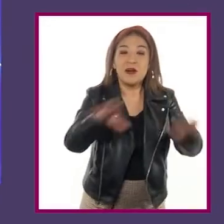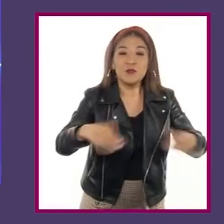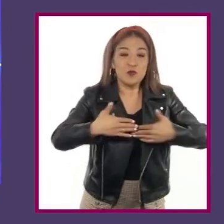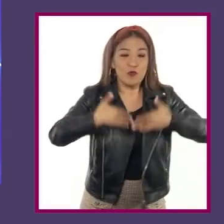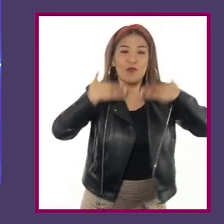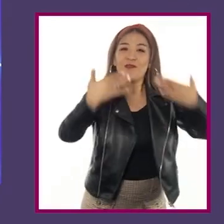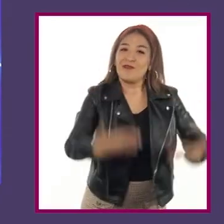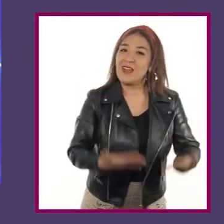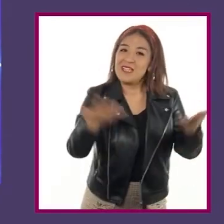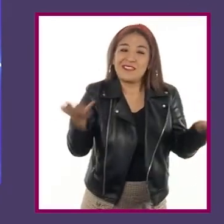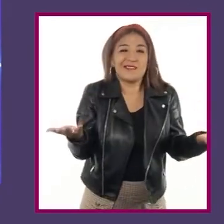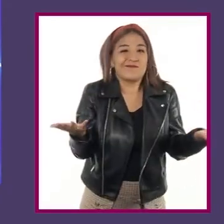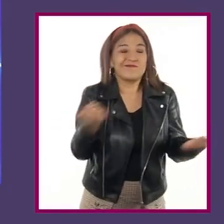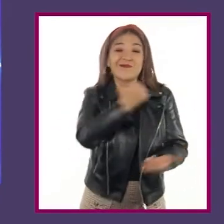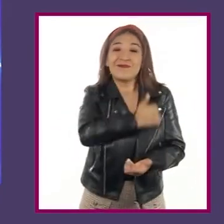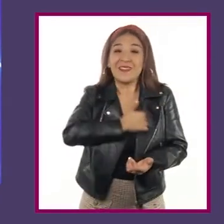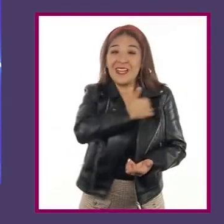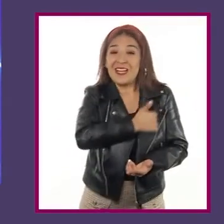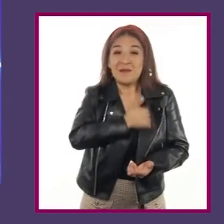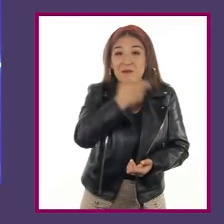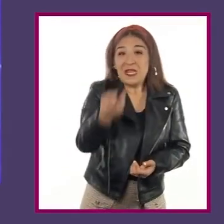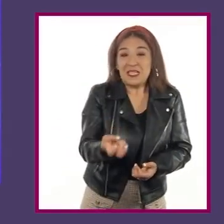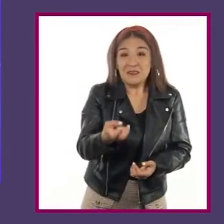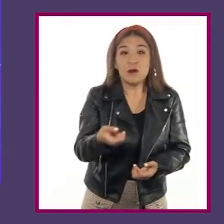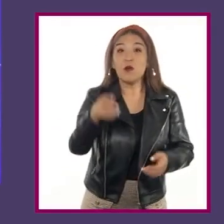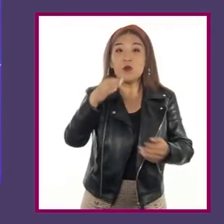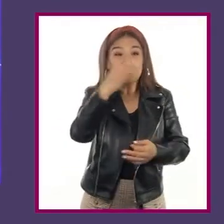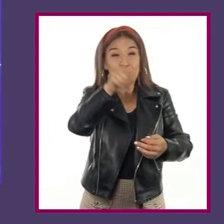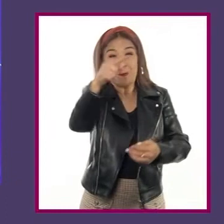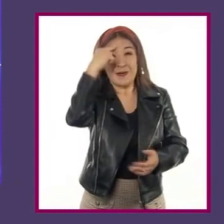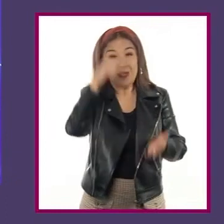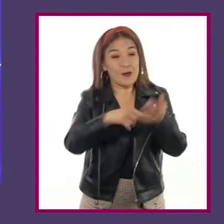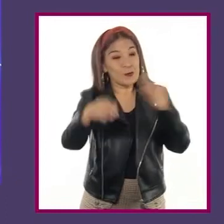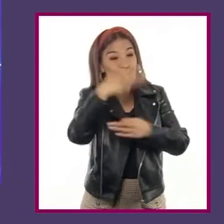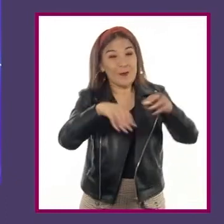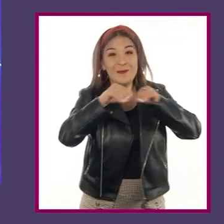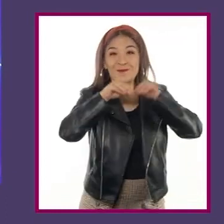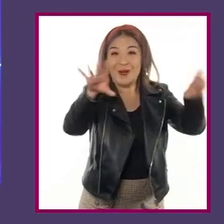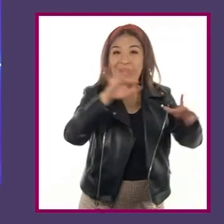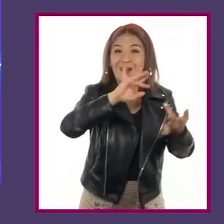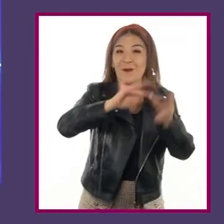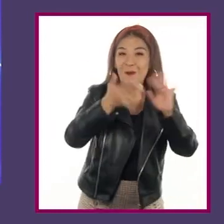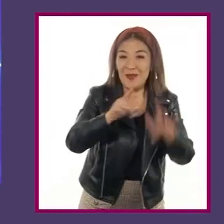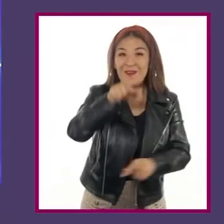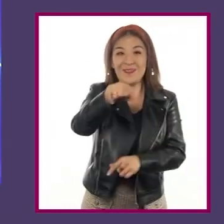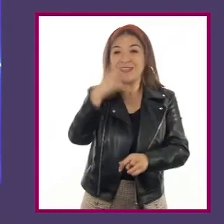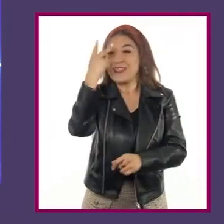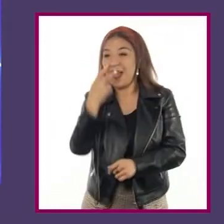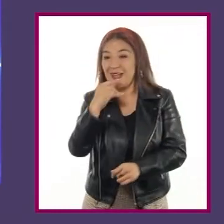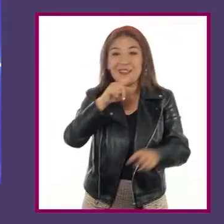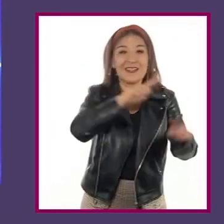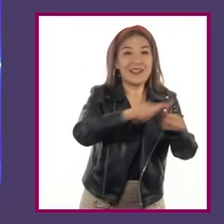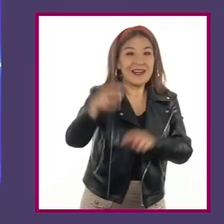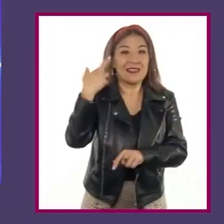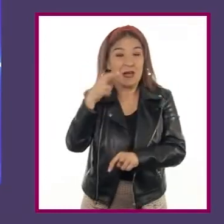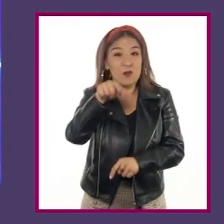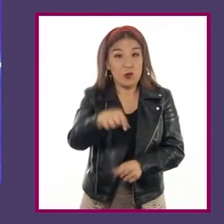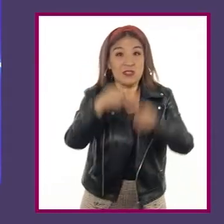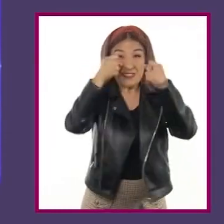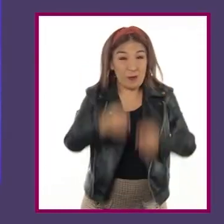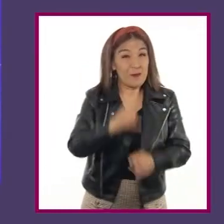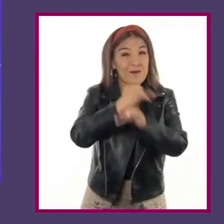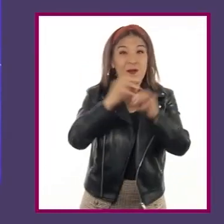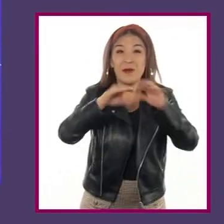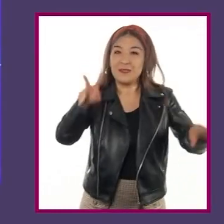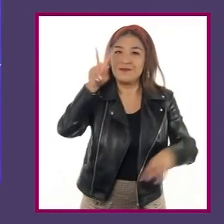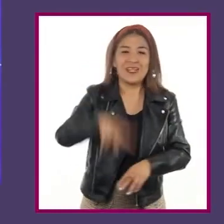información. Desafortunadamente, no todo lo que se publica en las redes o lo que se dice en los medios de comunicación es información veraz,